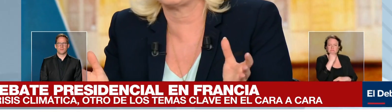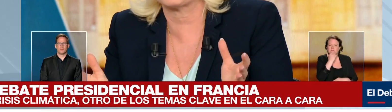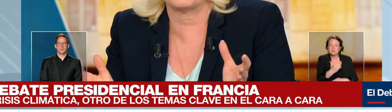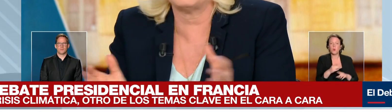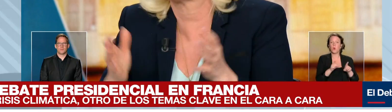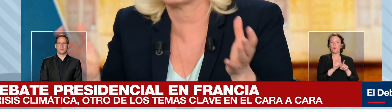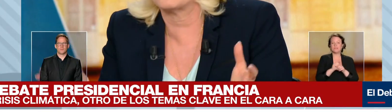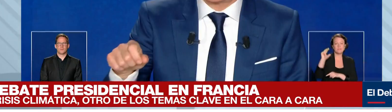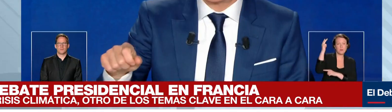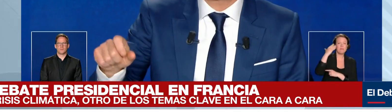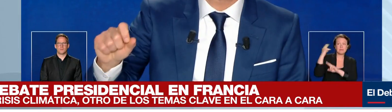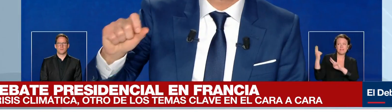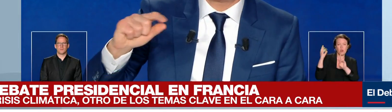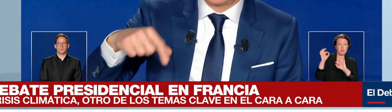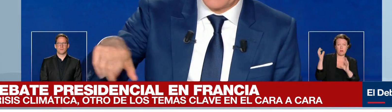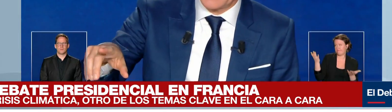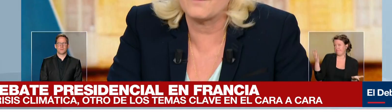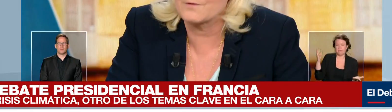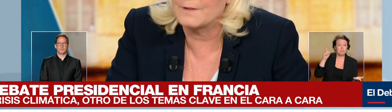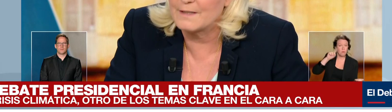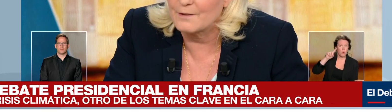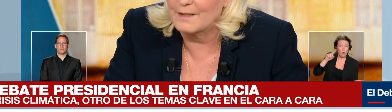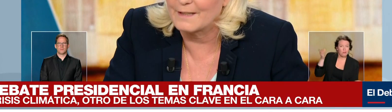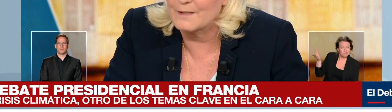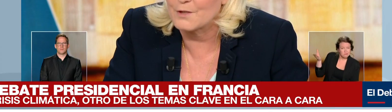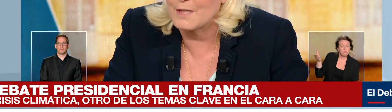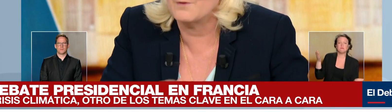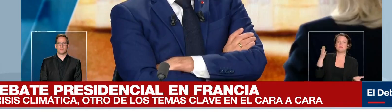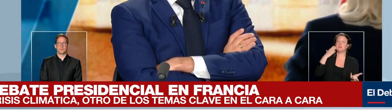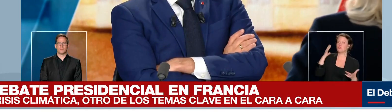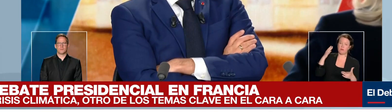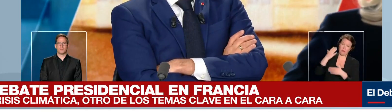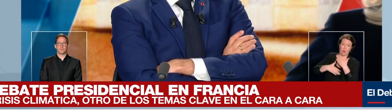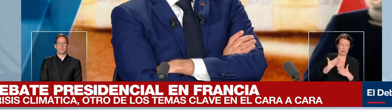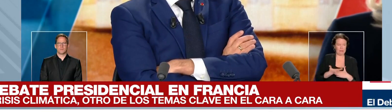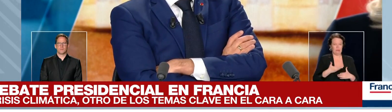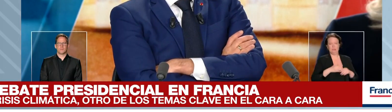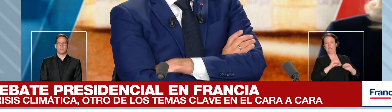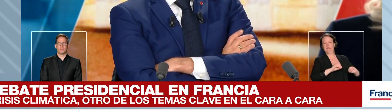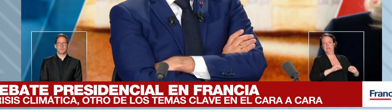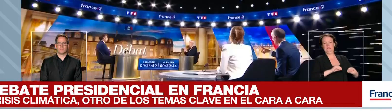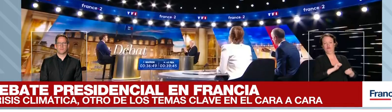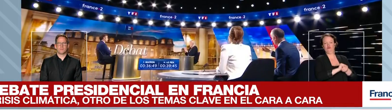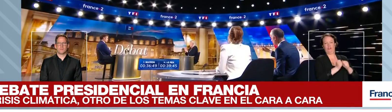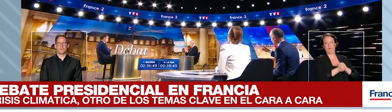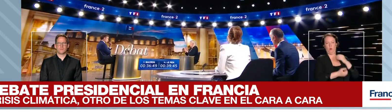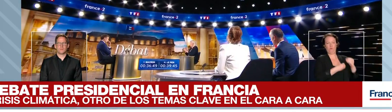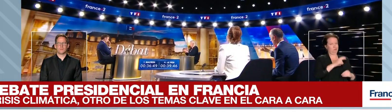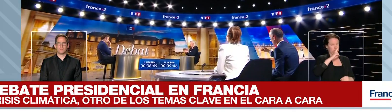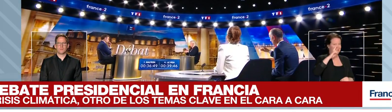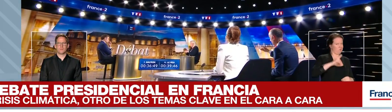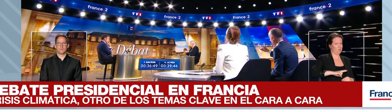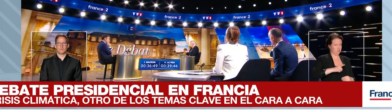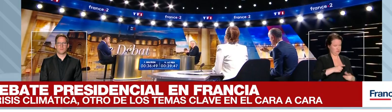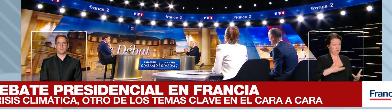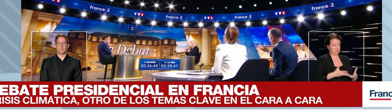eólicos. Cuando funcionan, además ponen a funcionar centrales